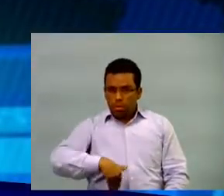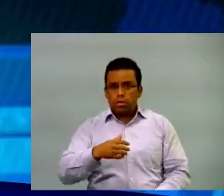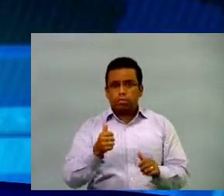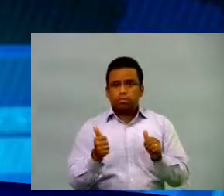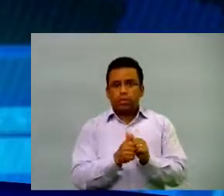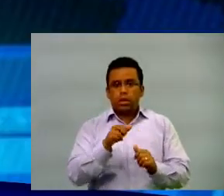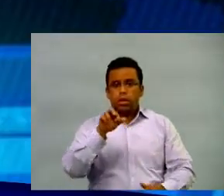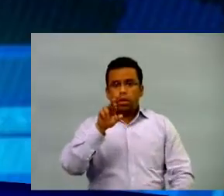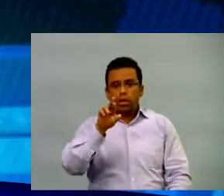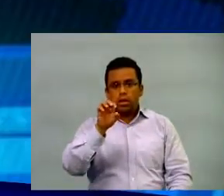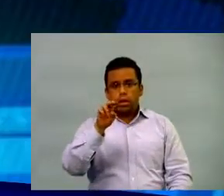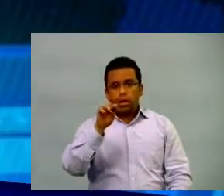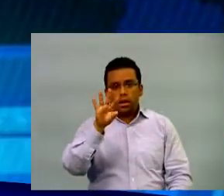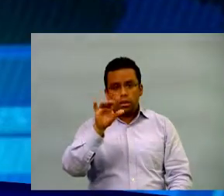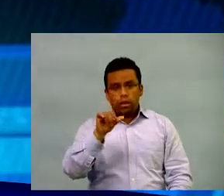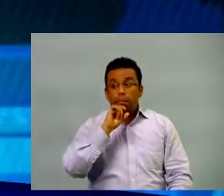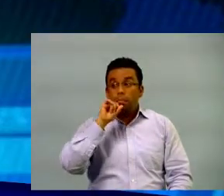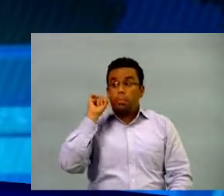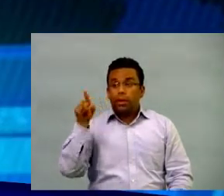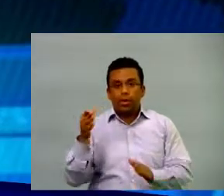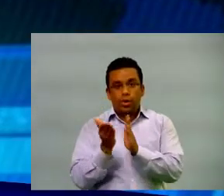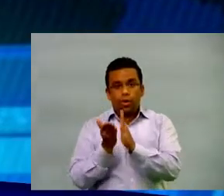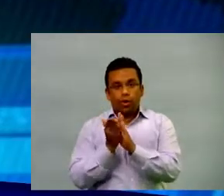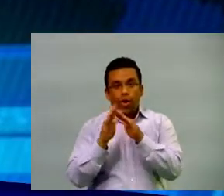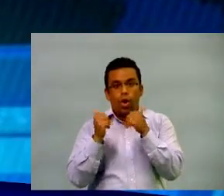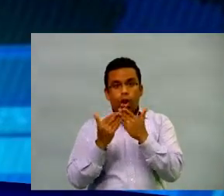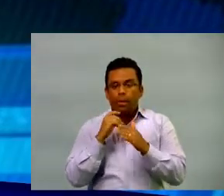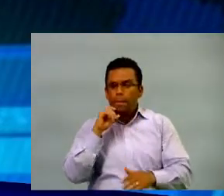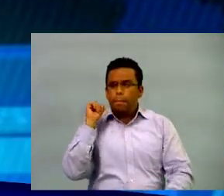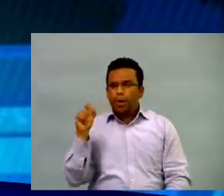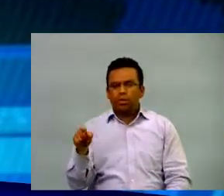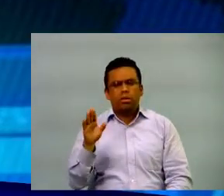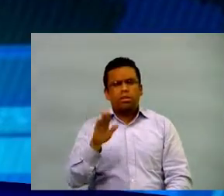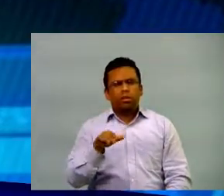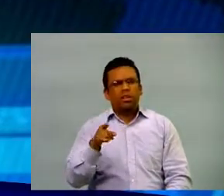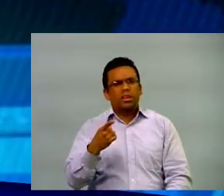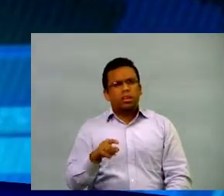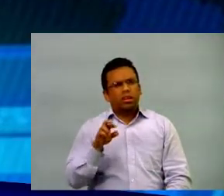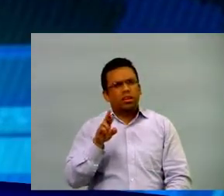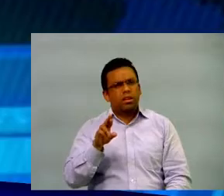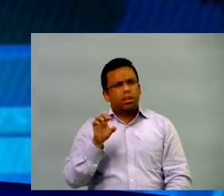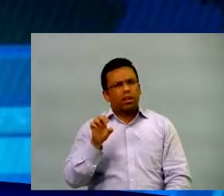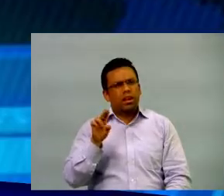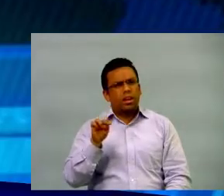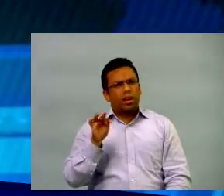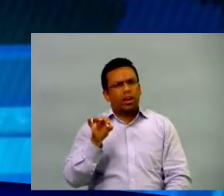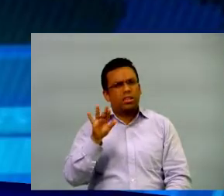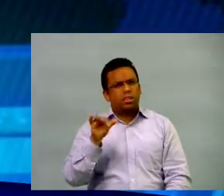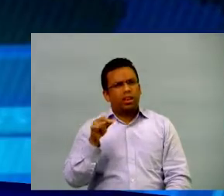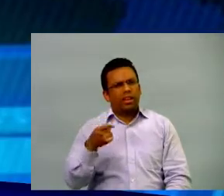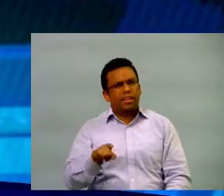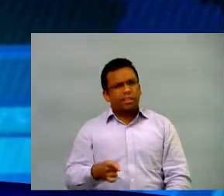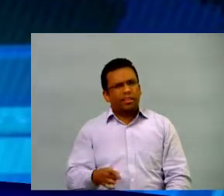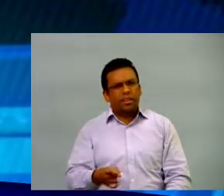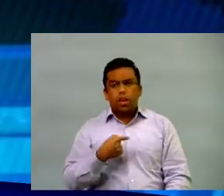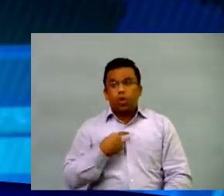que pregunten en sus instituciones de educación superior qué es Renata, cómo utilizo Renata,